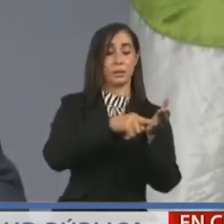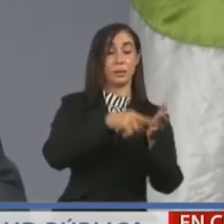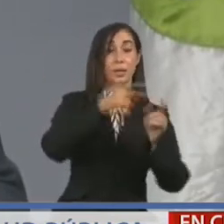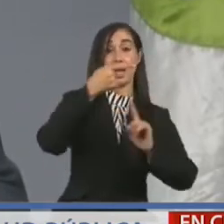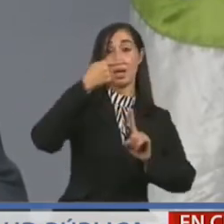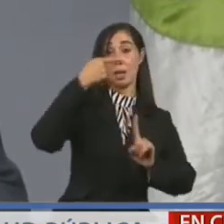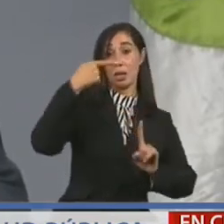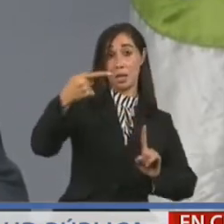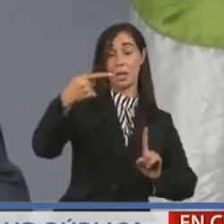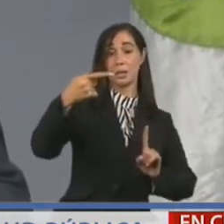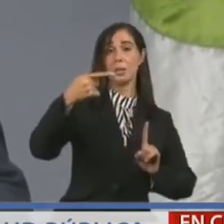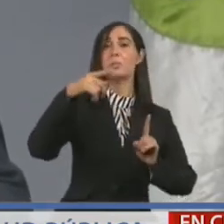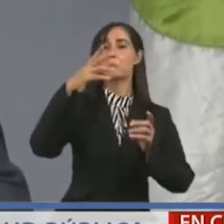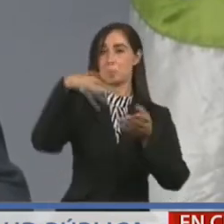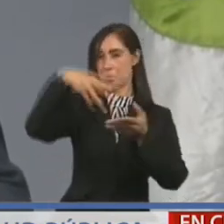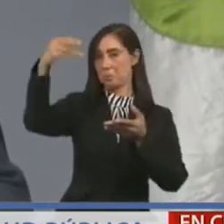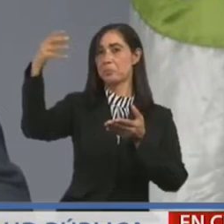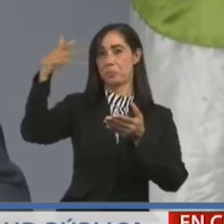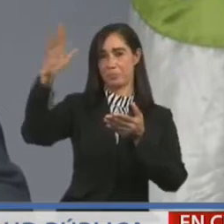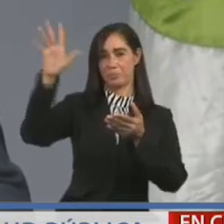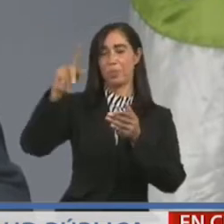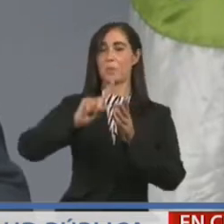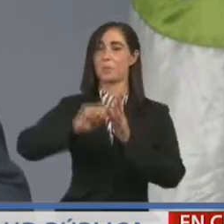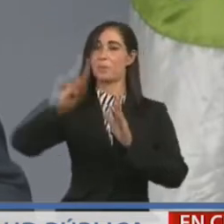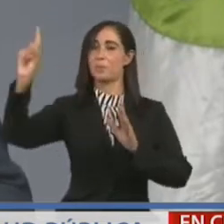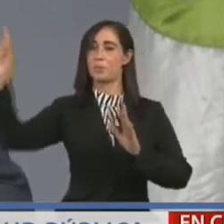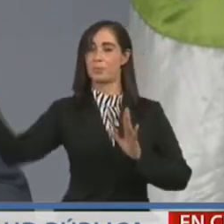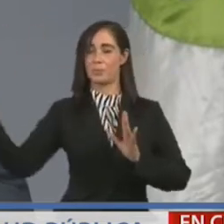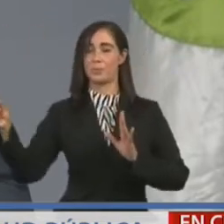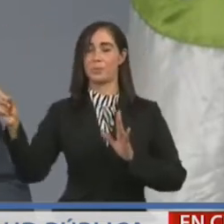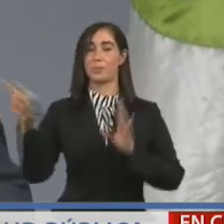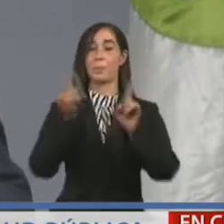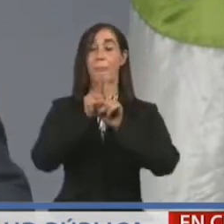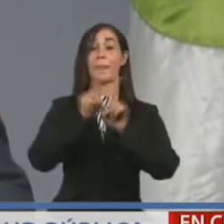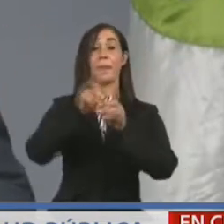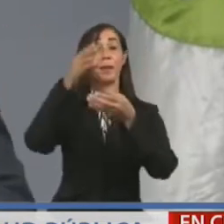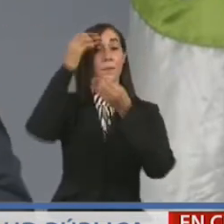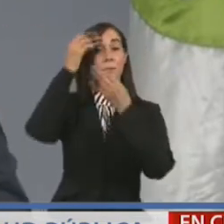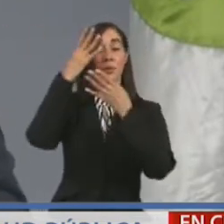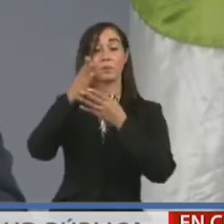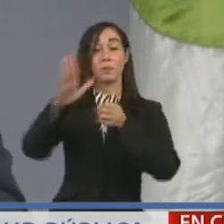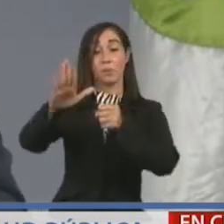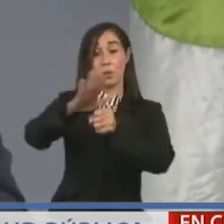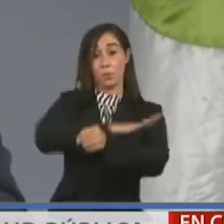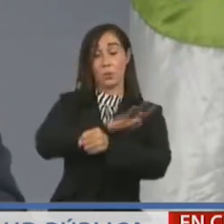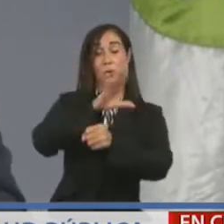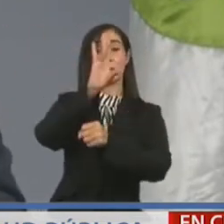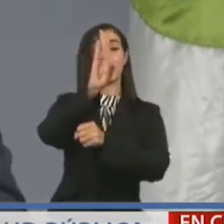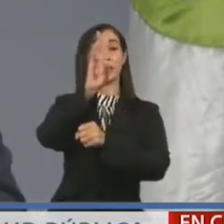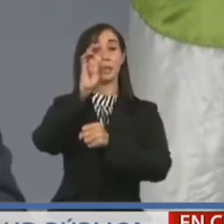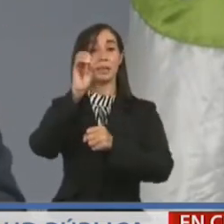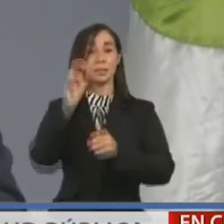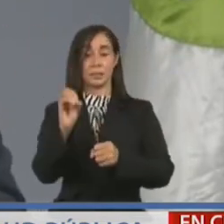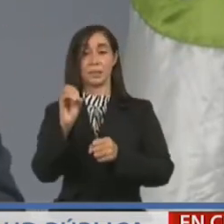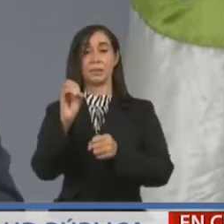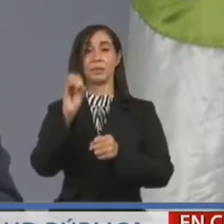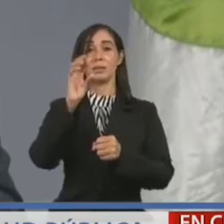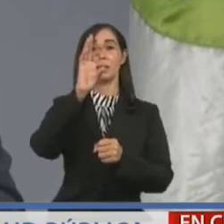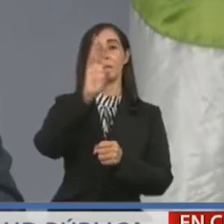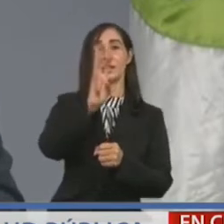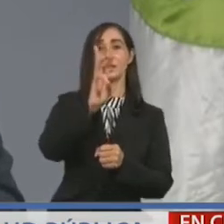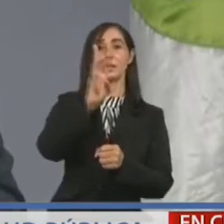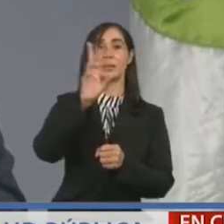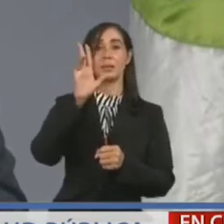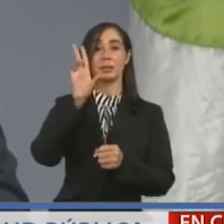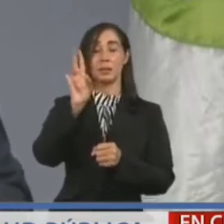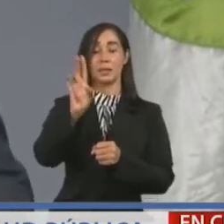le han practicado. Igualmente informamos de un total de 767